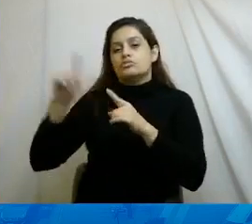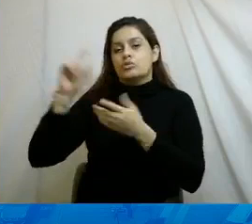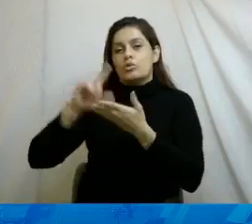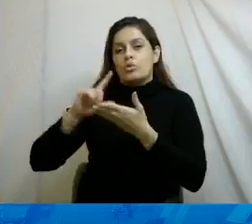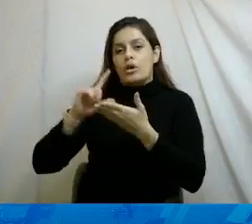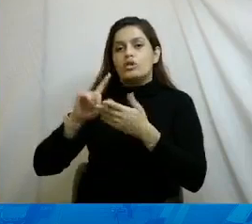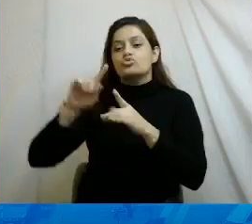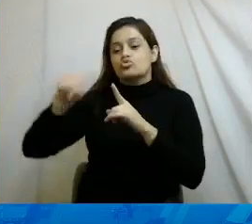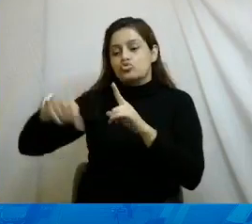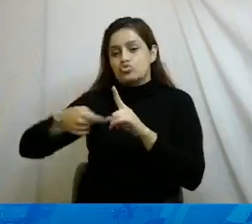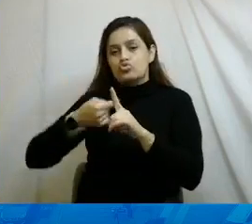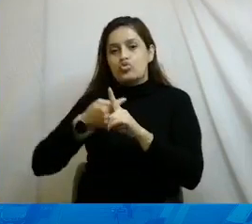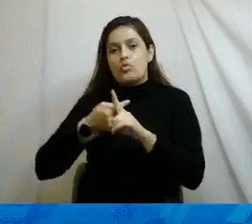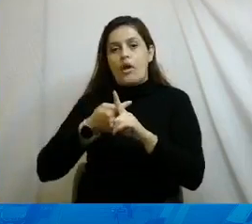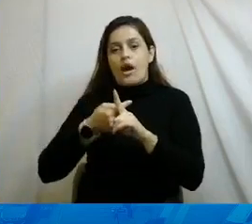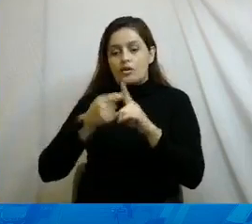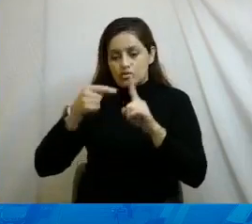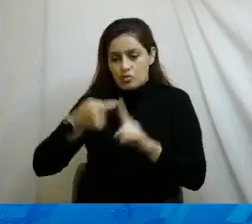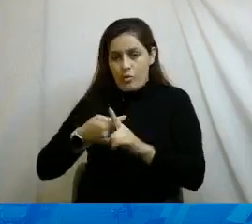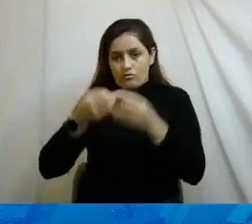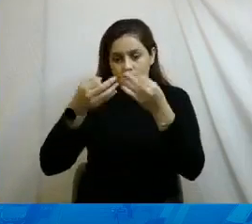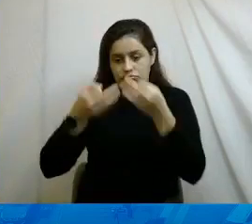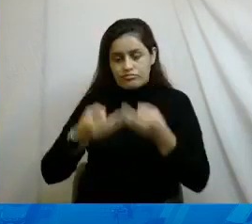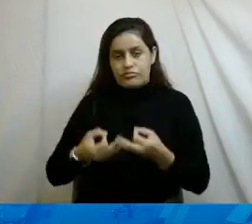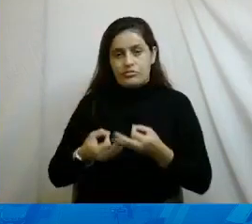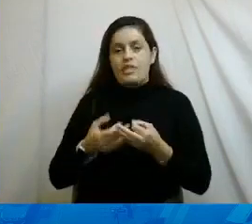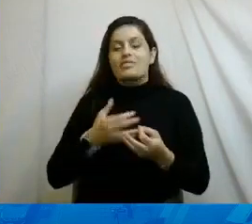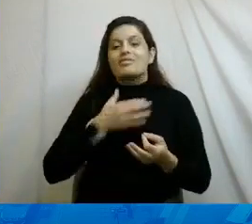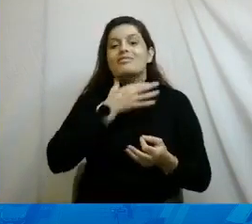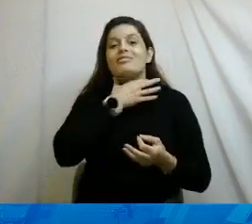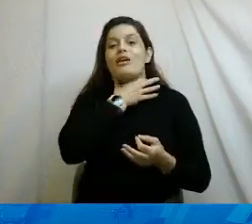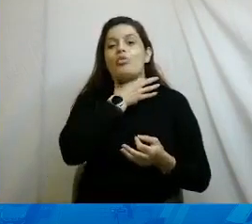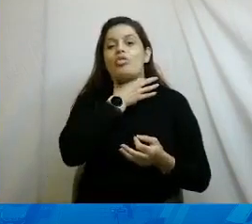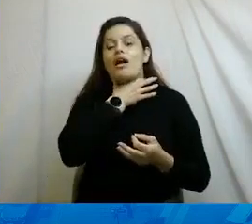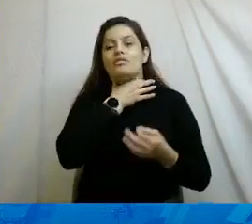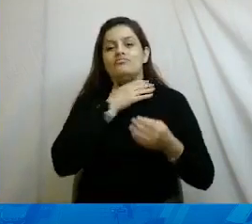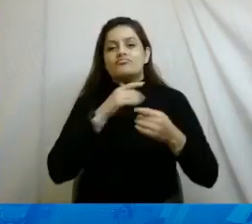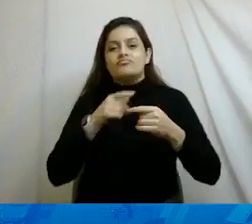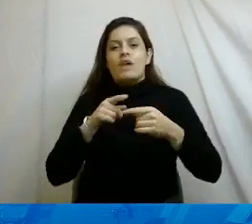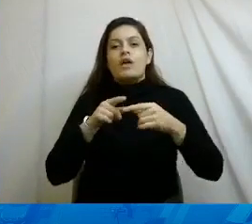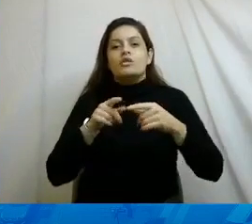se sumaría a estos montos, pero como ves son deudas flotantes que están